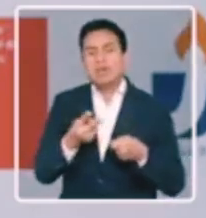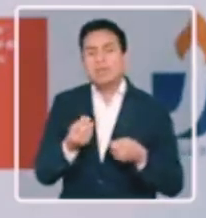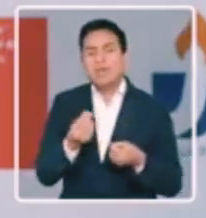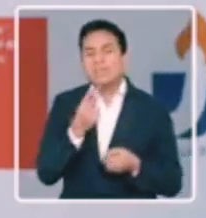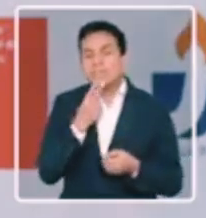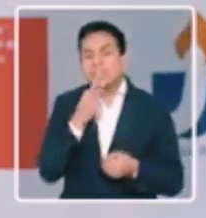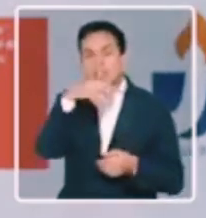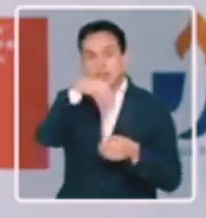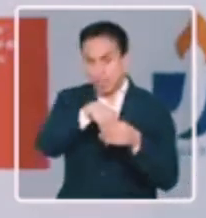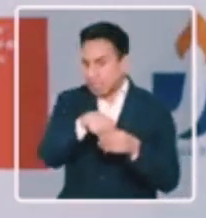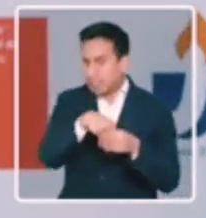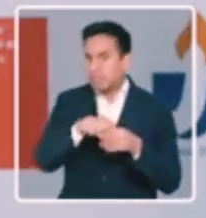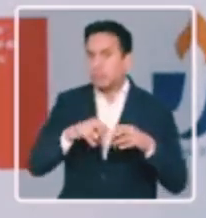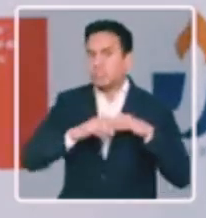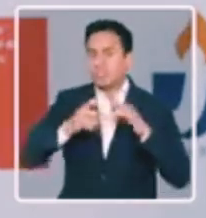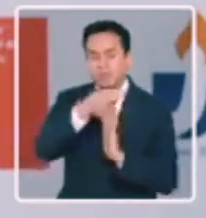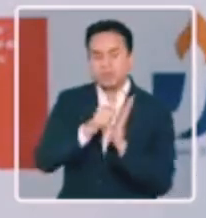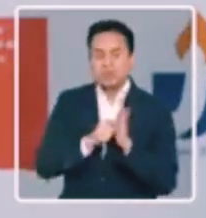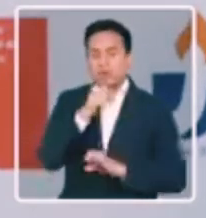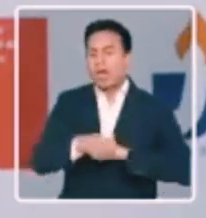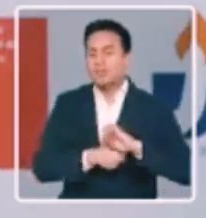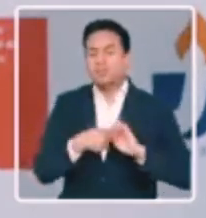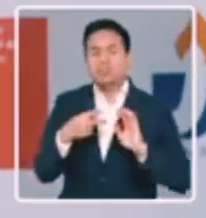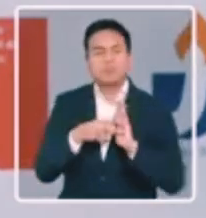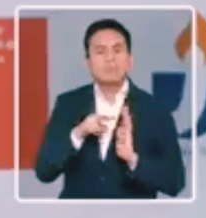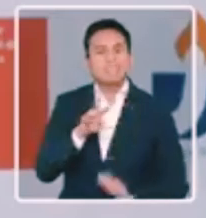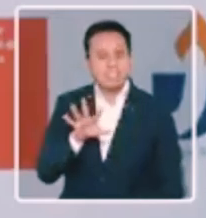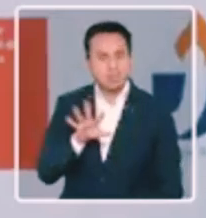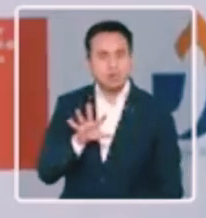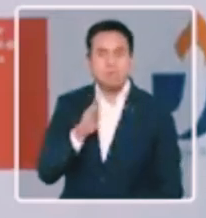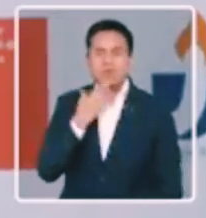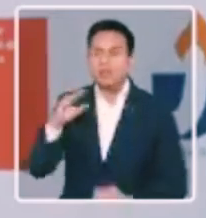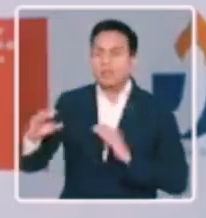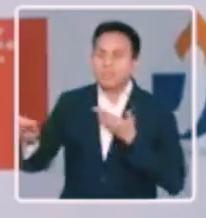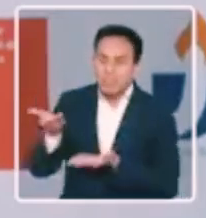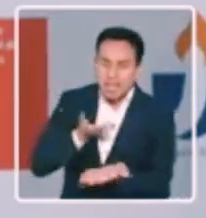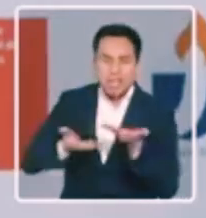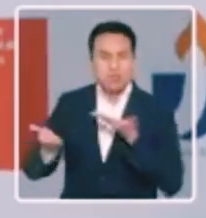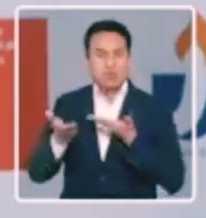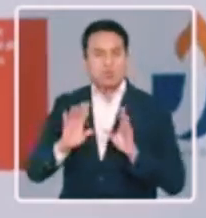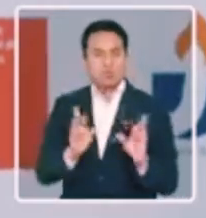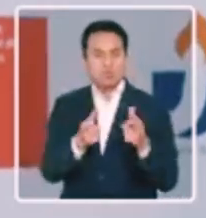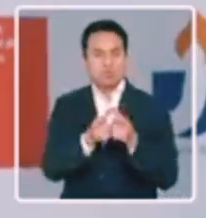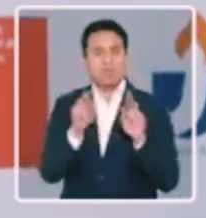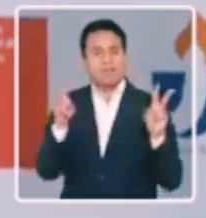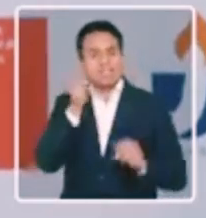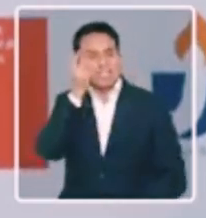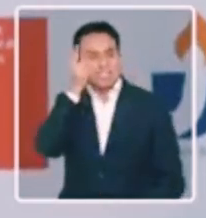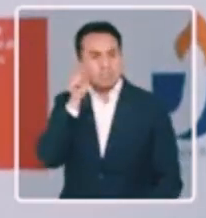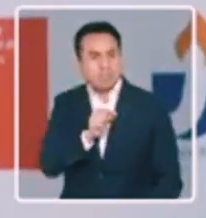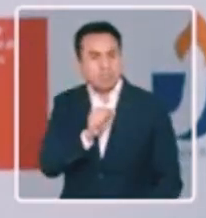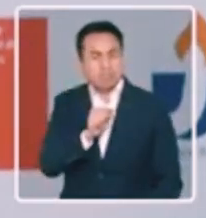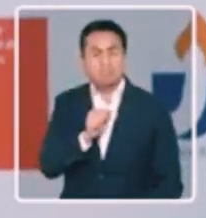a incluir y sostener en el presupuesto 2025 mejorando el diálogo a través por ejemplo de la comisión de paz y